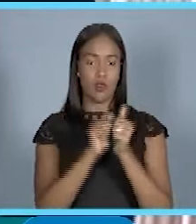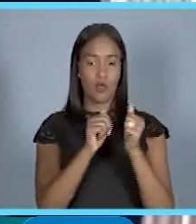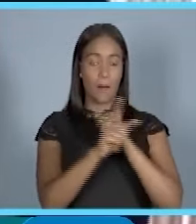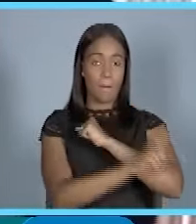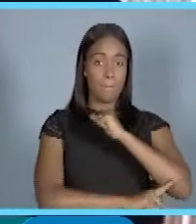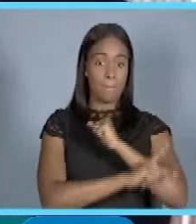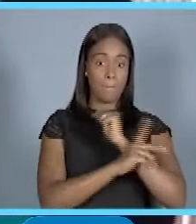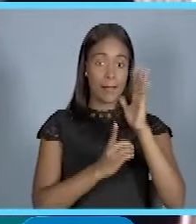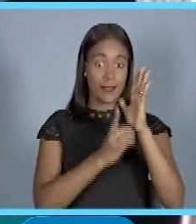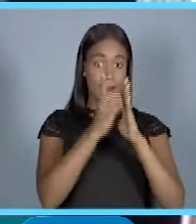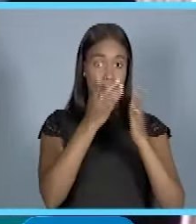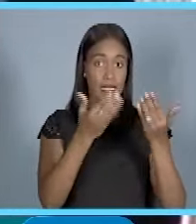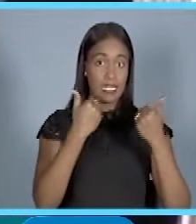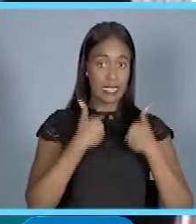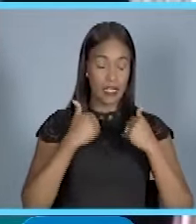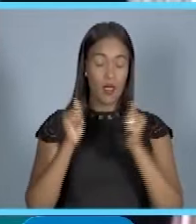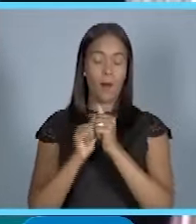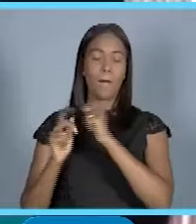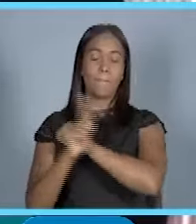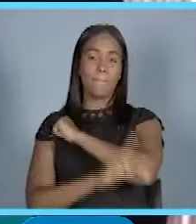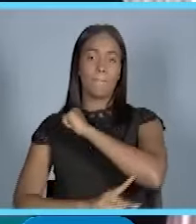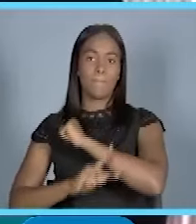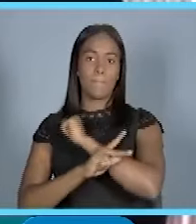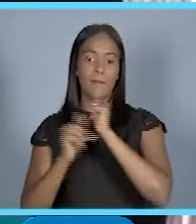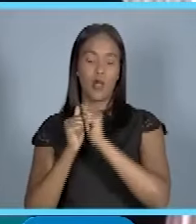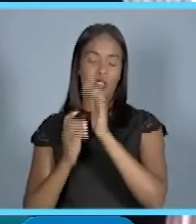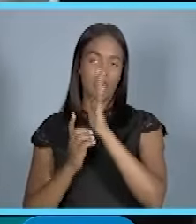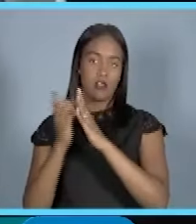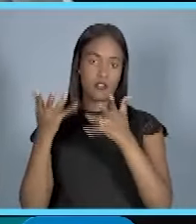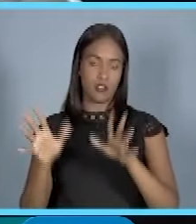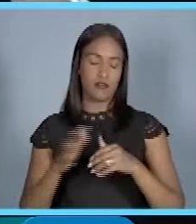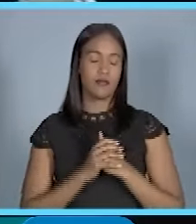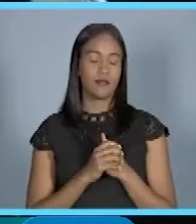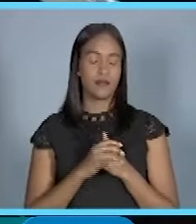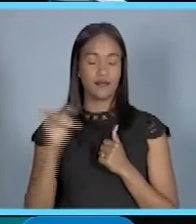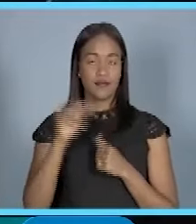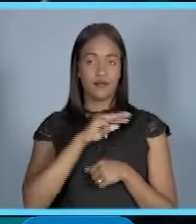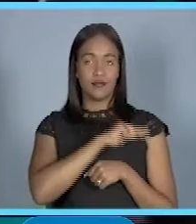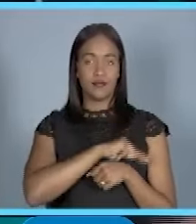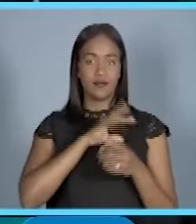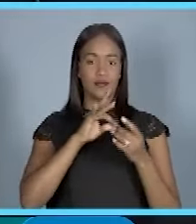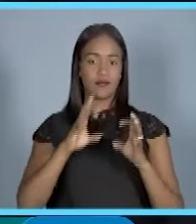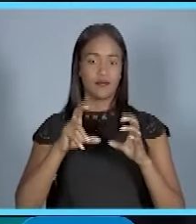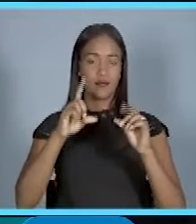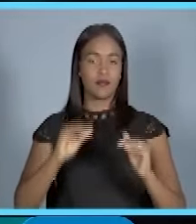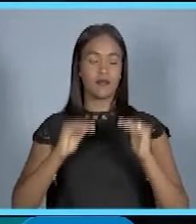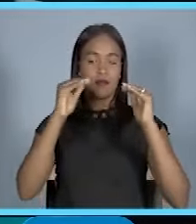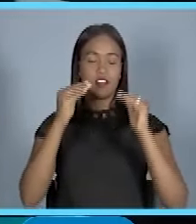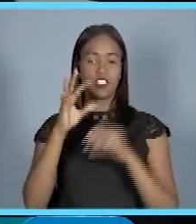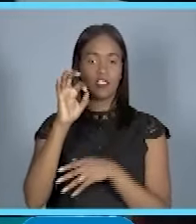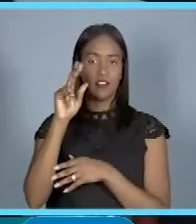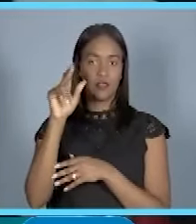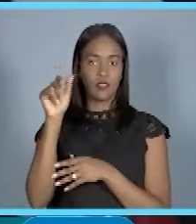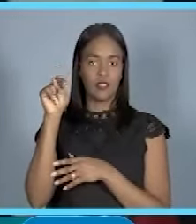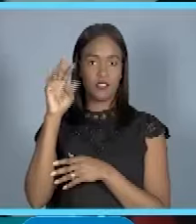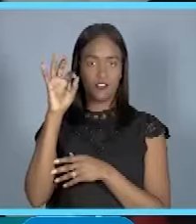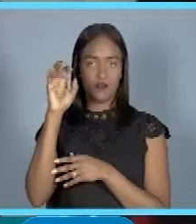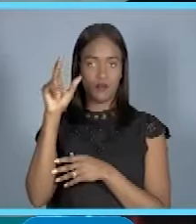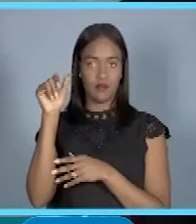países desarrollados y países en desarrollo. En tanto, el ministro de Educación Superior, Franklin García